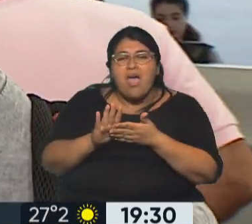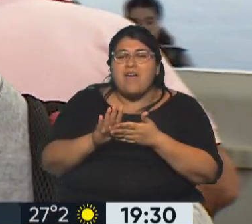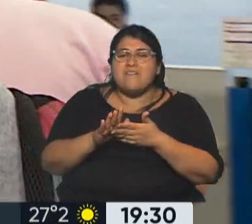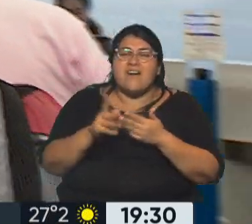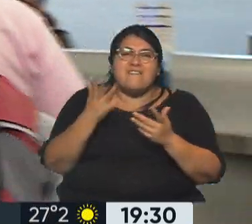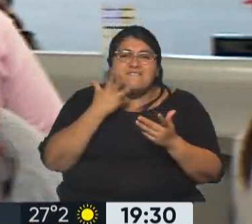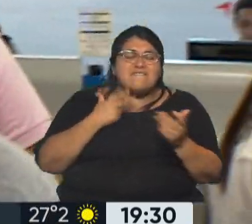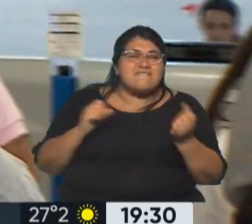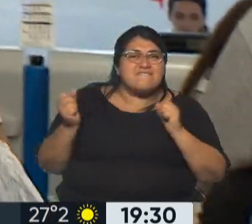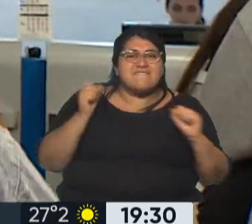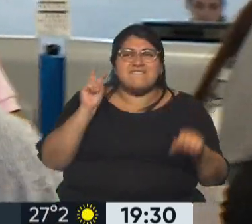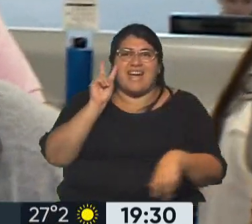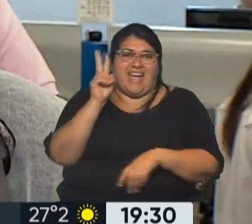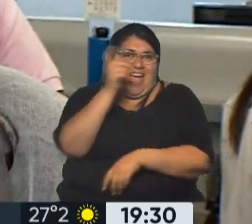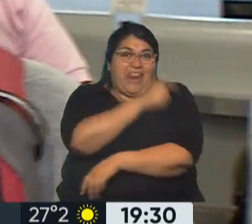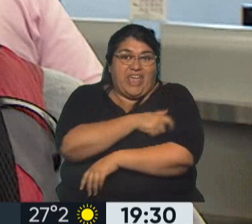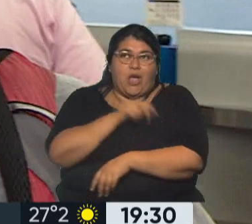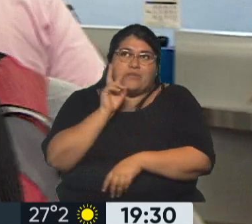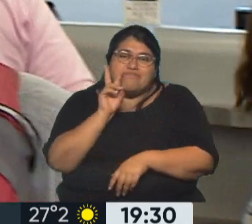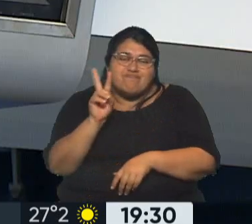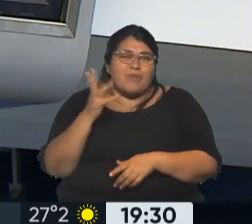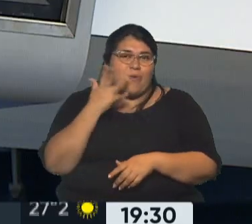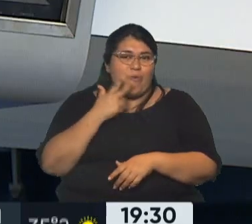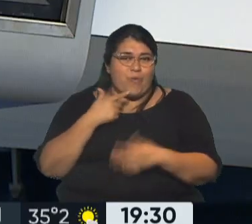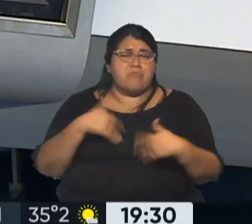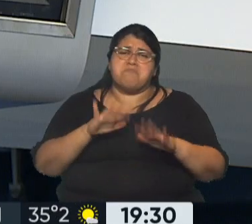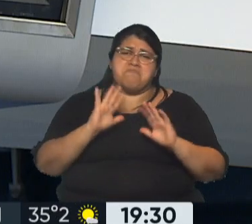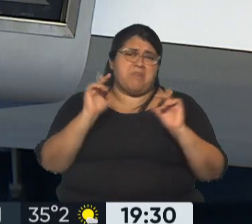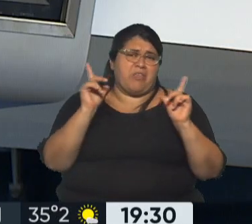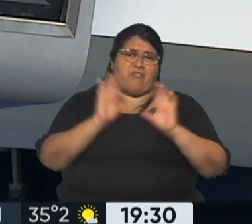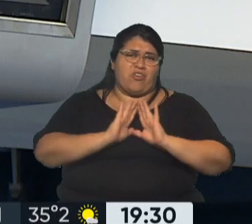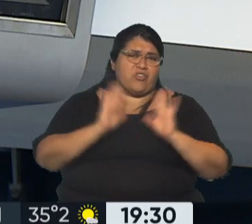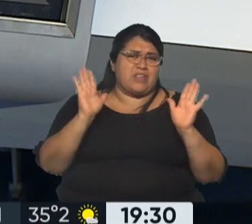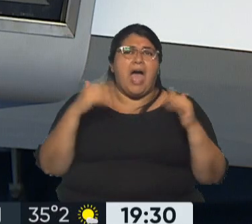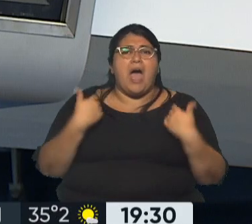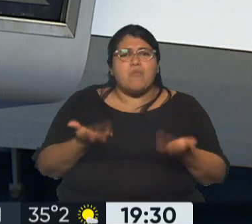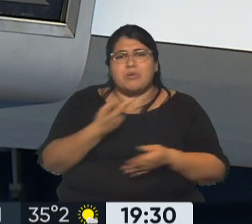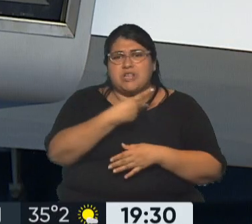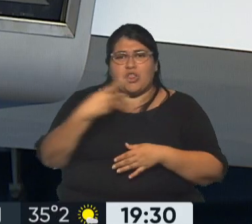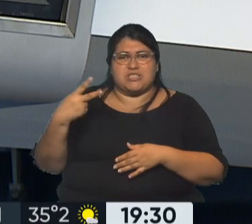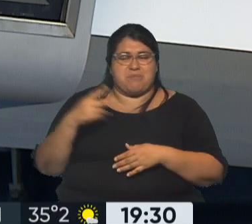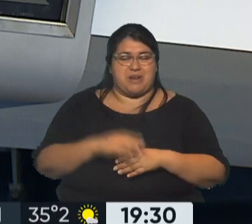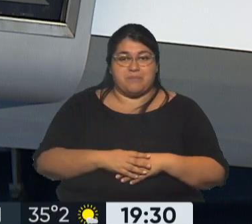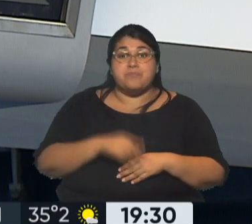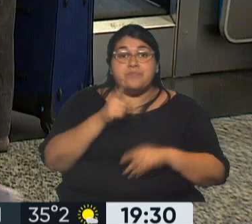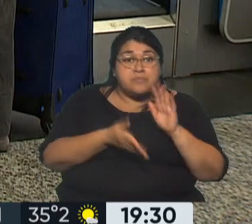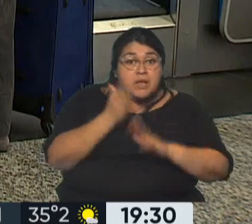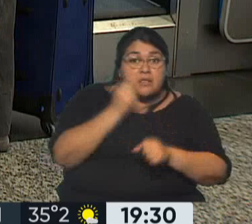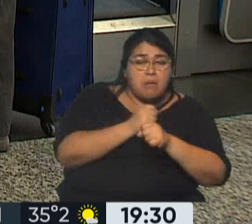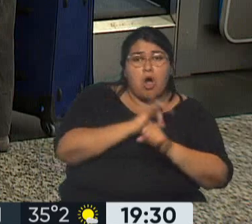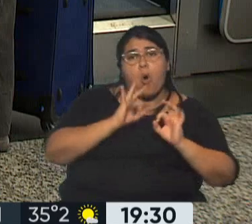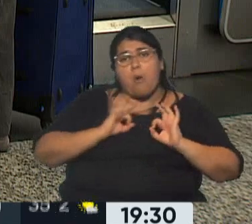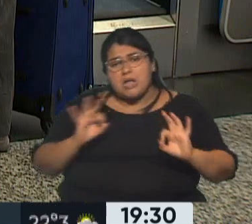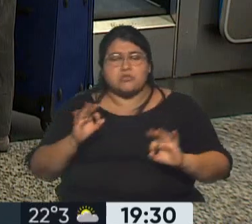entusiasma bastante Año Nuevo en Río y disfrutar. Aprovechar las 2 semanitas. ¿Te vas por trabajo o de vacaciones?